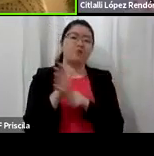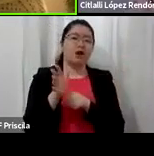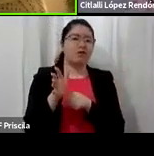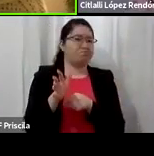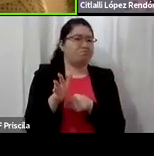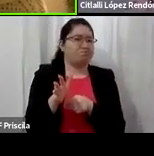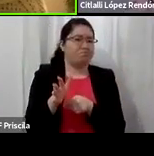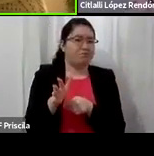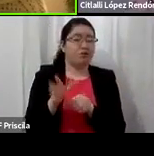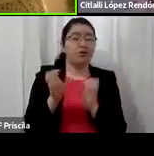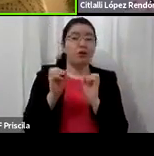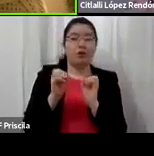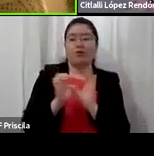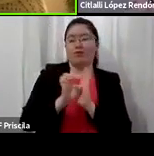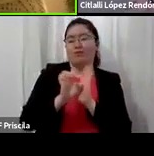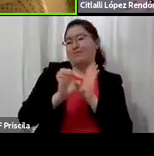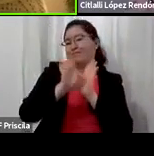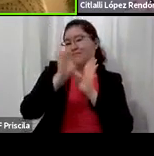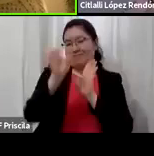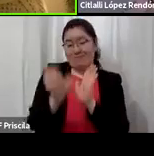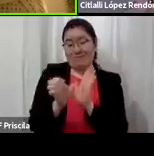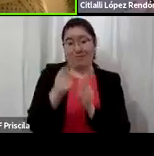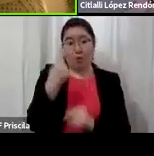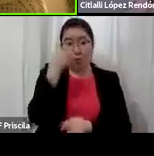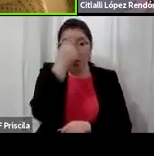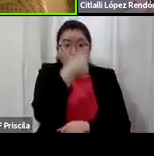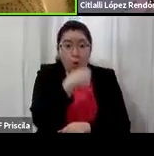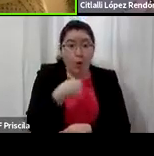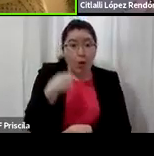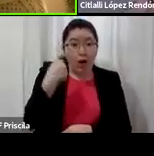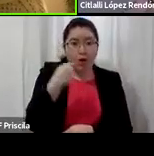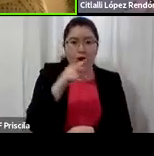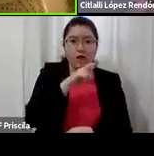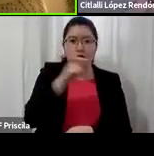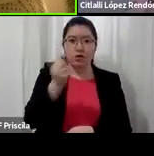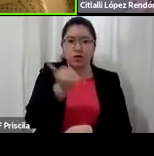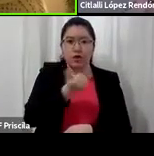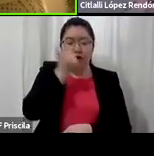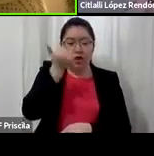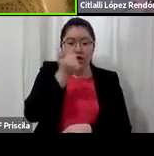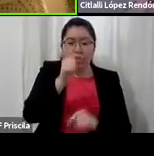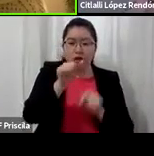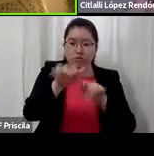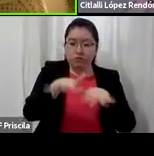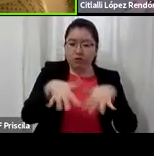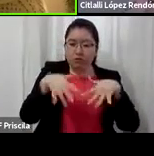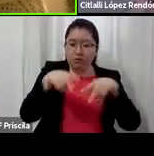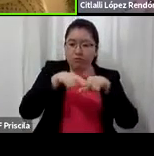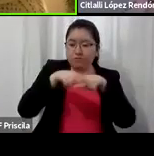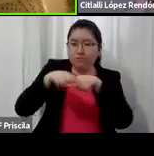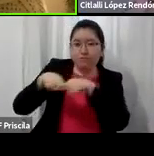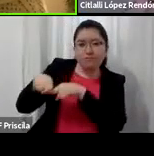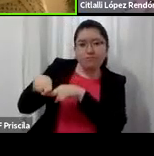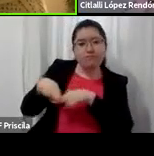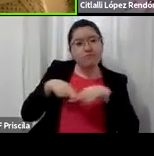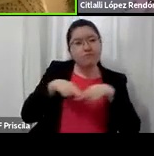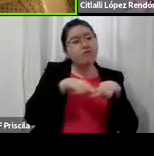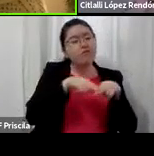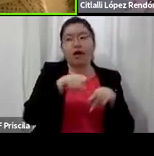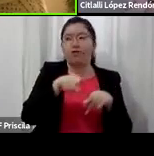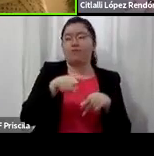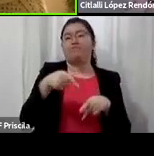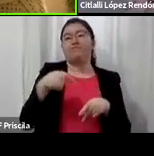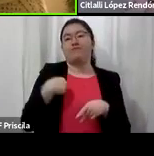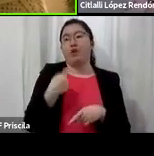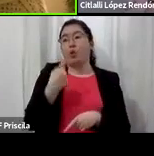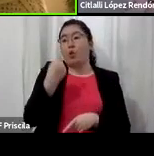hora donde hay 200 estudiantes y solamente, y claro, unos cuantos van a tener la oportunidad de hablar, pero pensar también que existen y que también